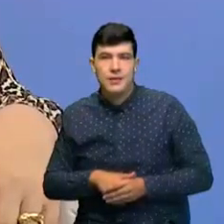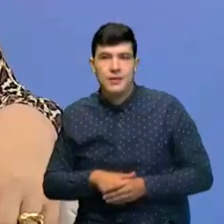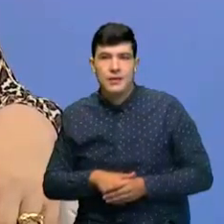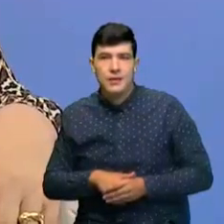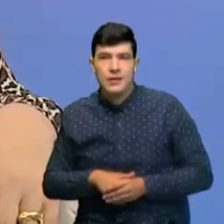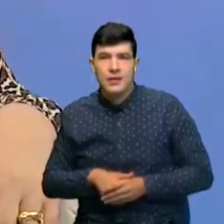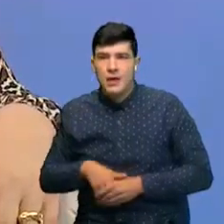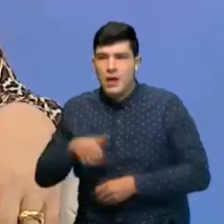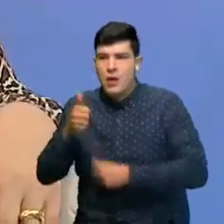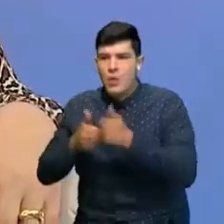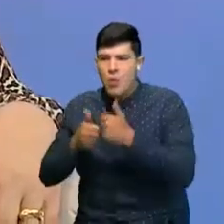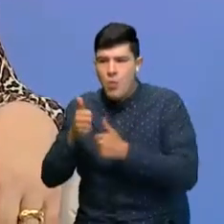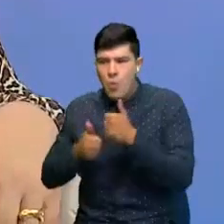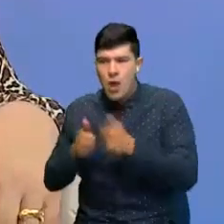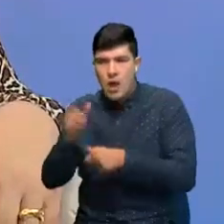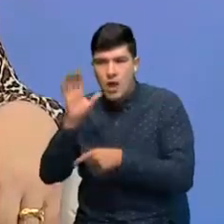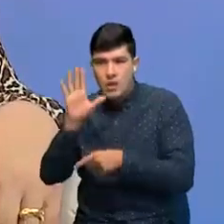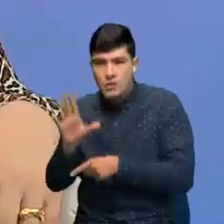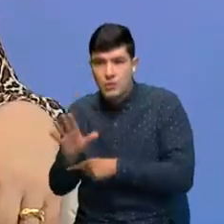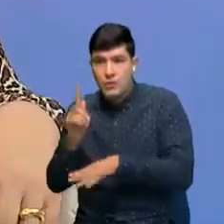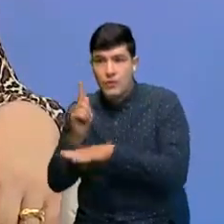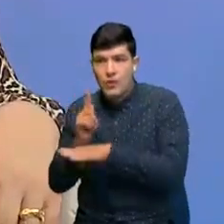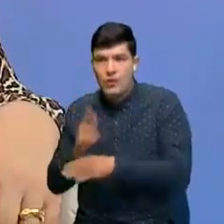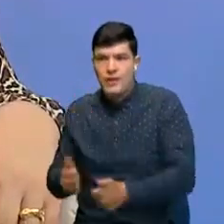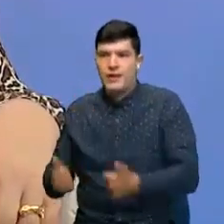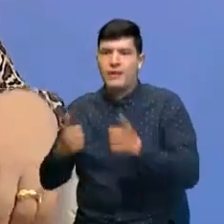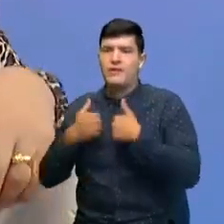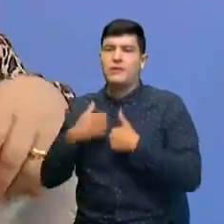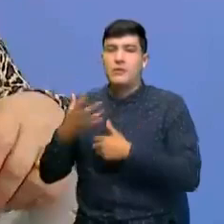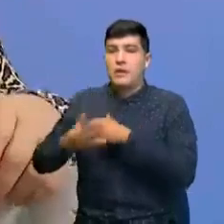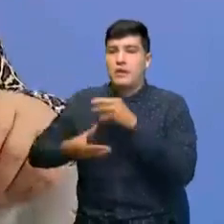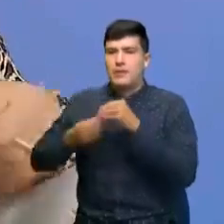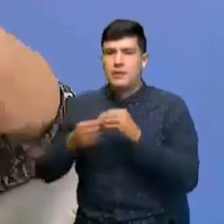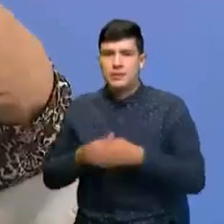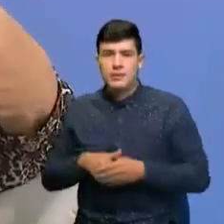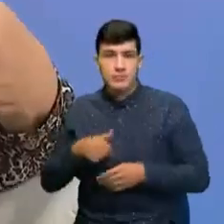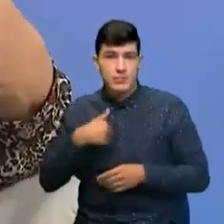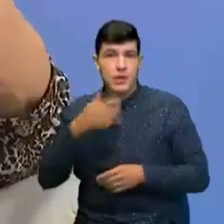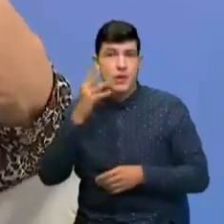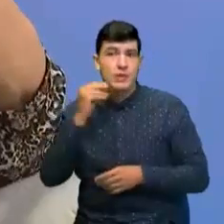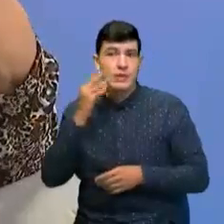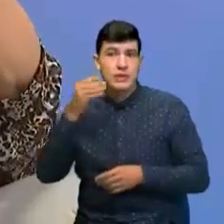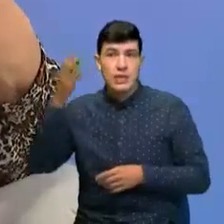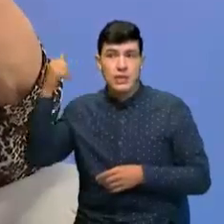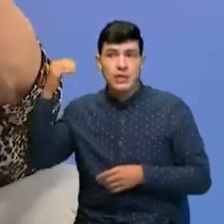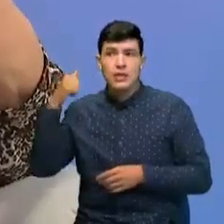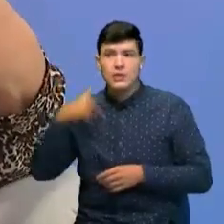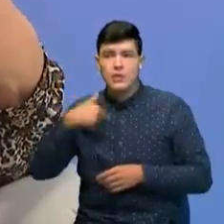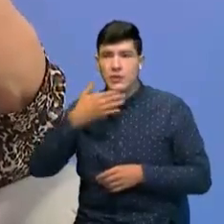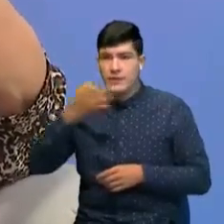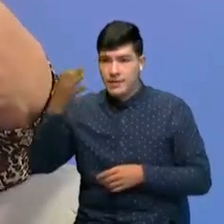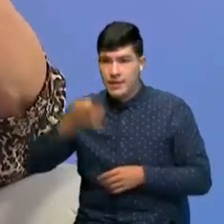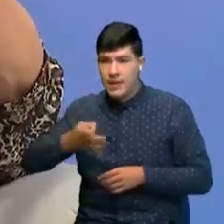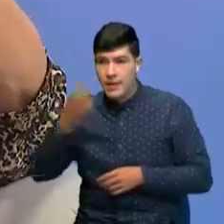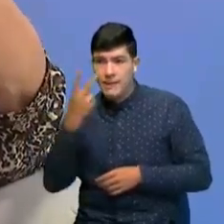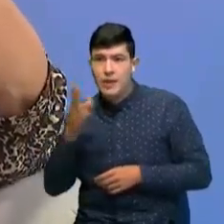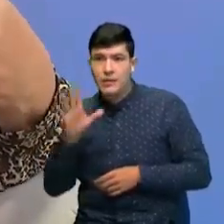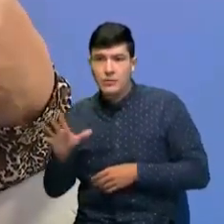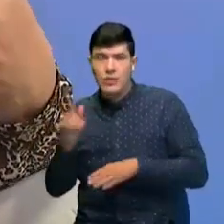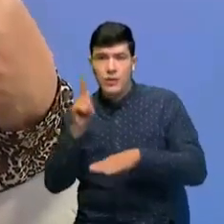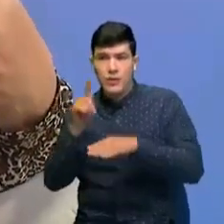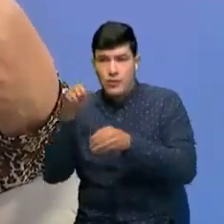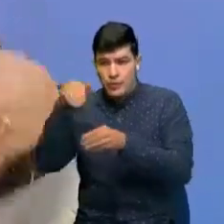a uno más. De acuerdo a mi experiencia que yo he tenido, sí, realmente yo veo que estos fondos le conviene a